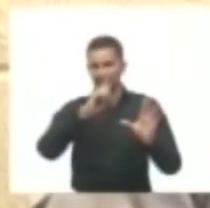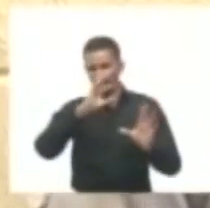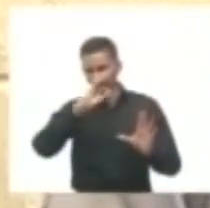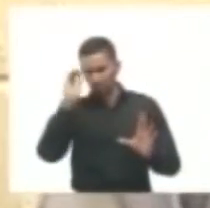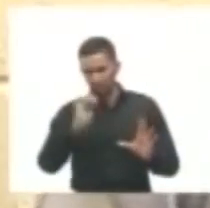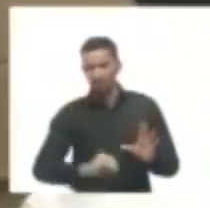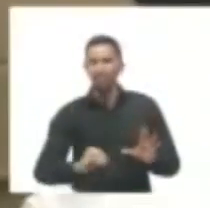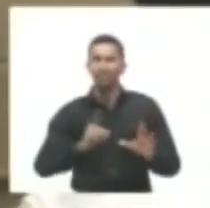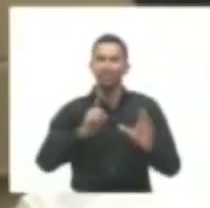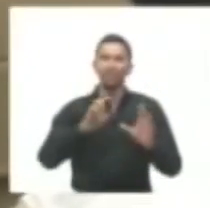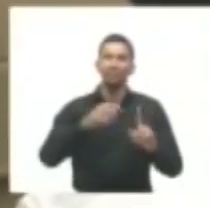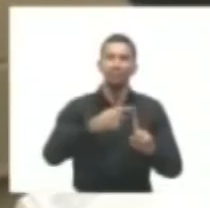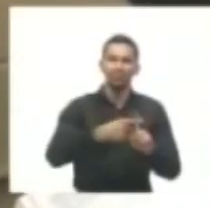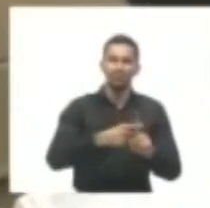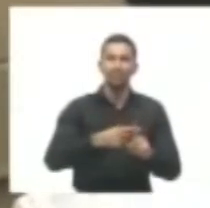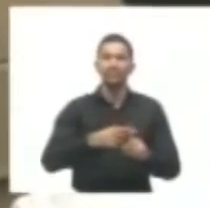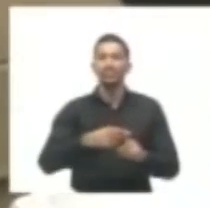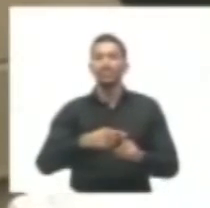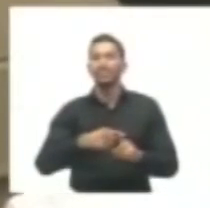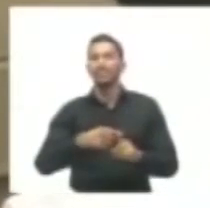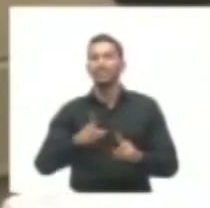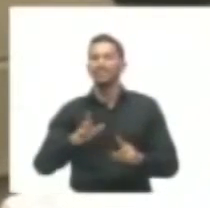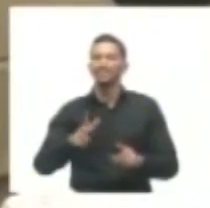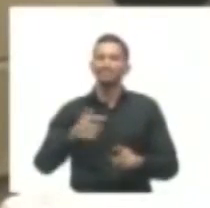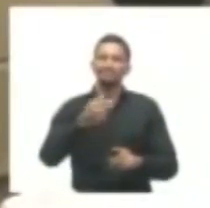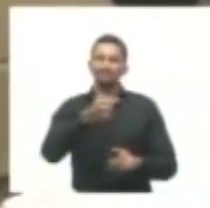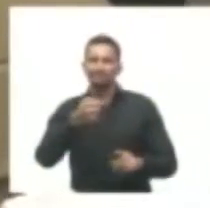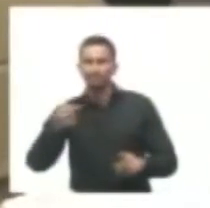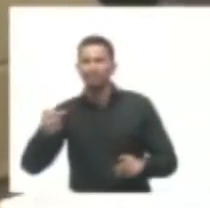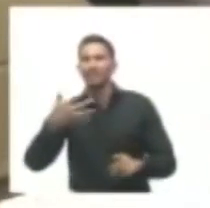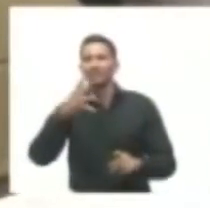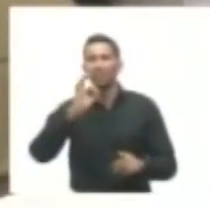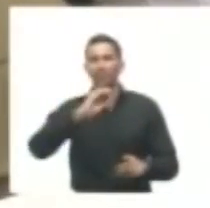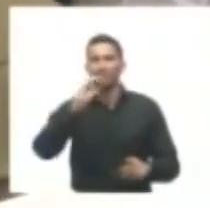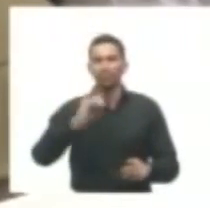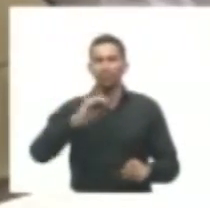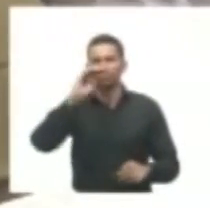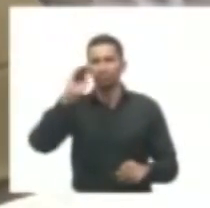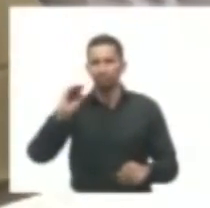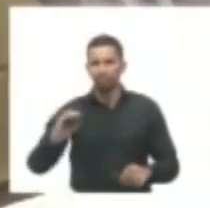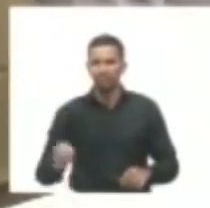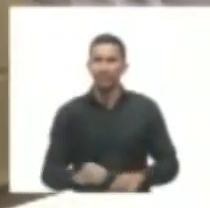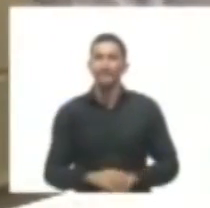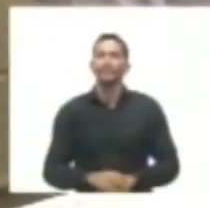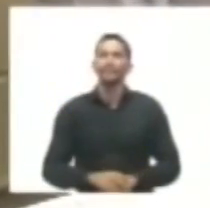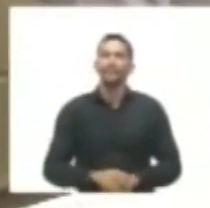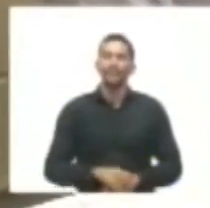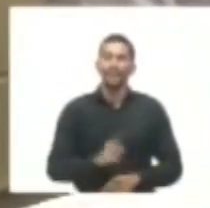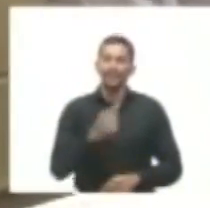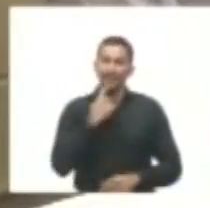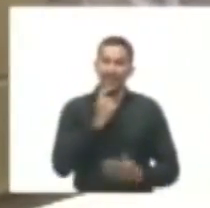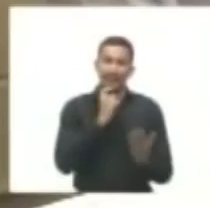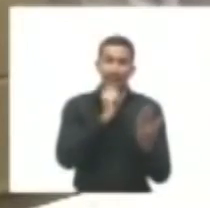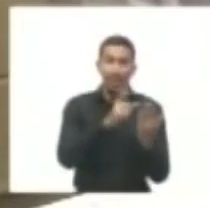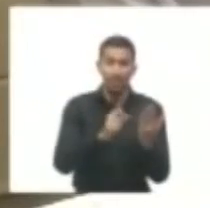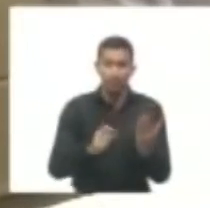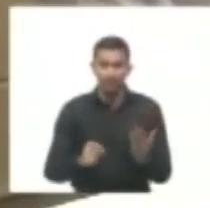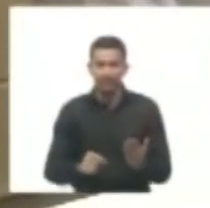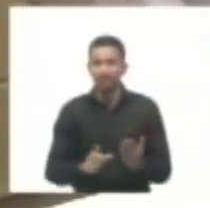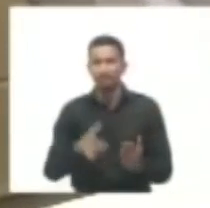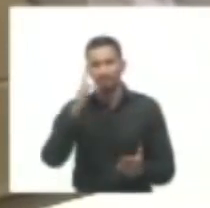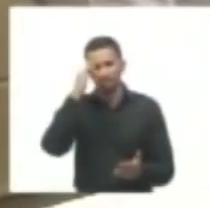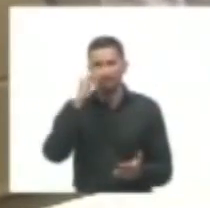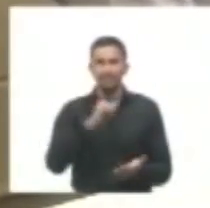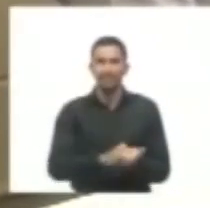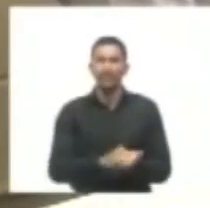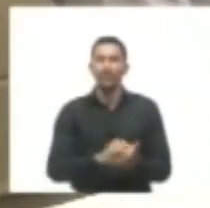baja del 50%. Por su parte, la diferencia de los resultados obtenidos por Datexco y las otras encuestas, según el experto, radican en